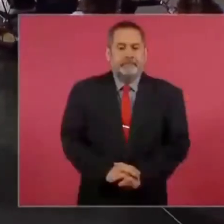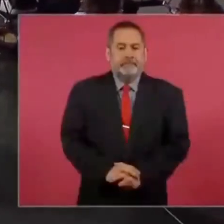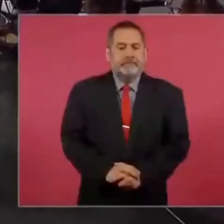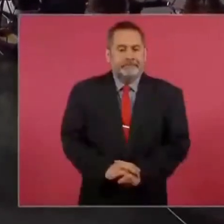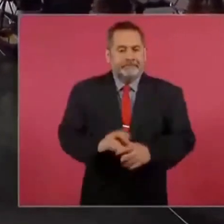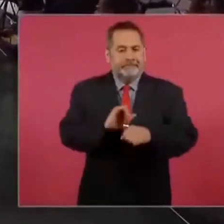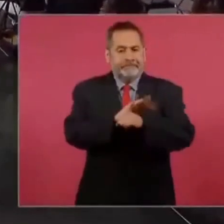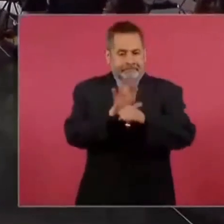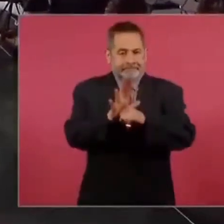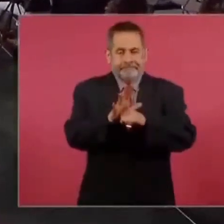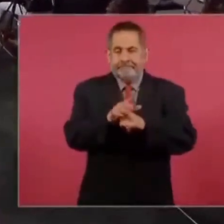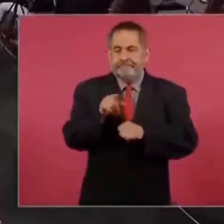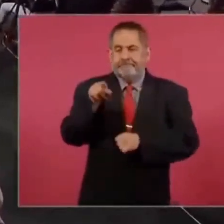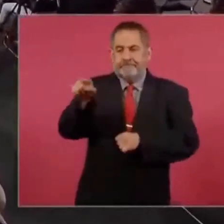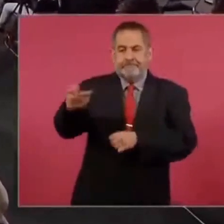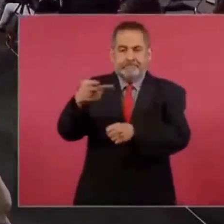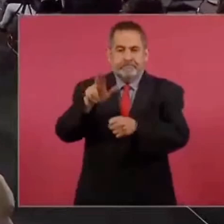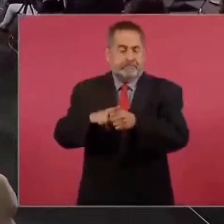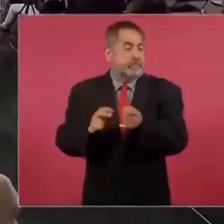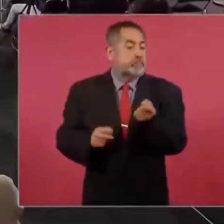tenían que hacer cola